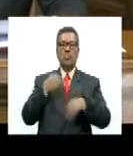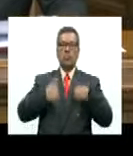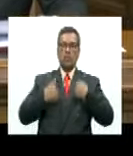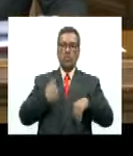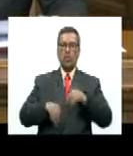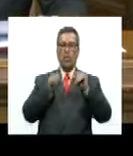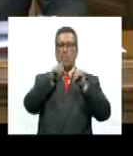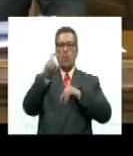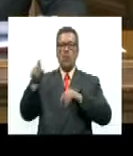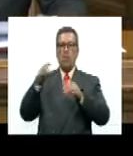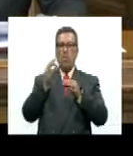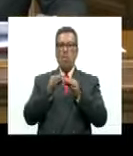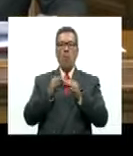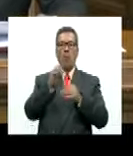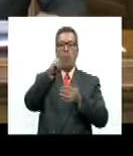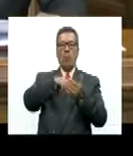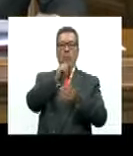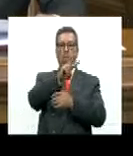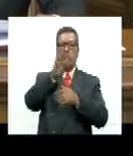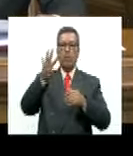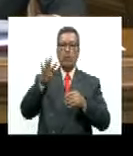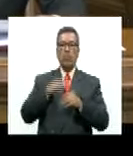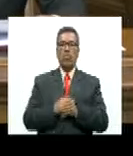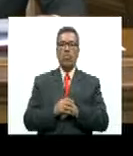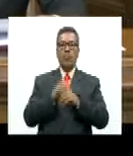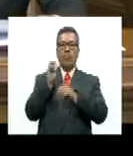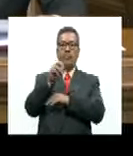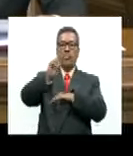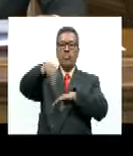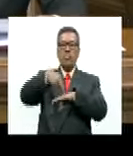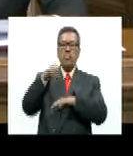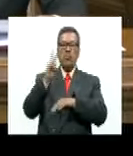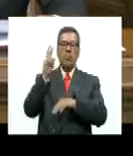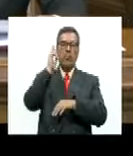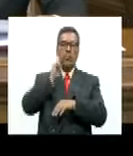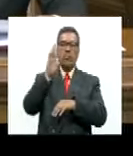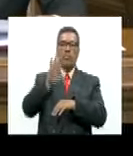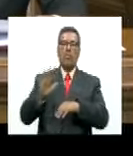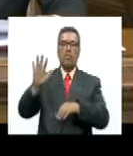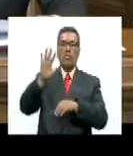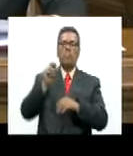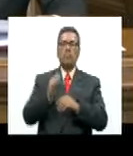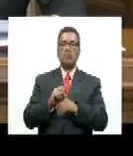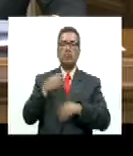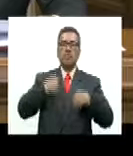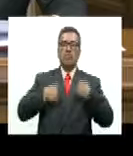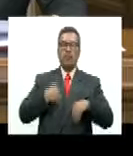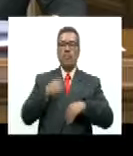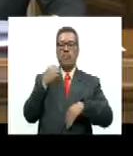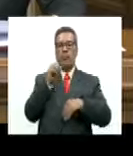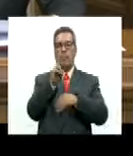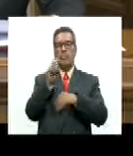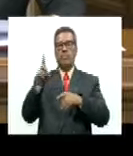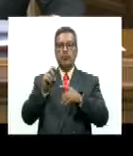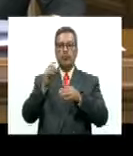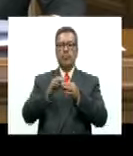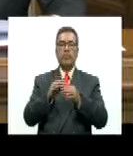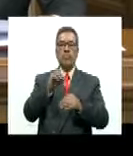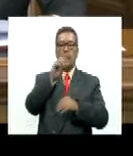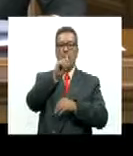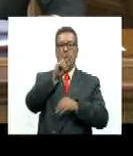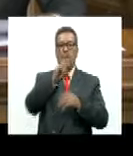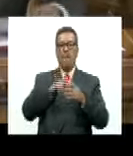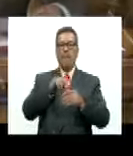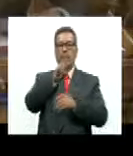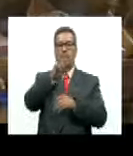miércoles 11 de septiembre de 2024. Asamblea Nacional de la República Bolivariana de Venezuela, miércoles 11 de septiembre de 2024,